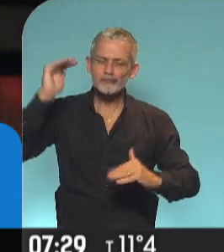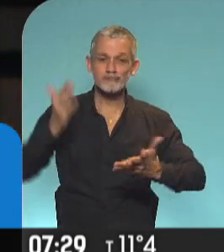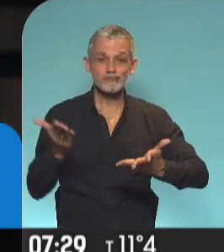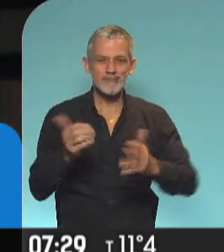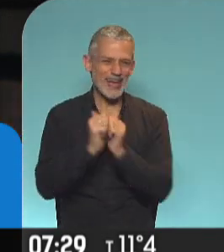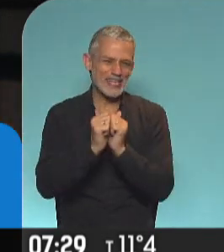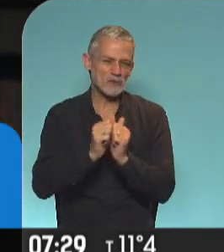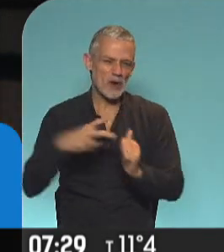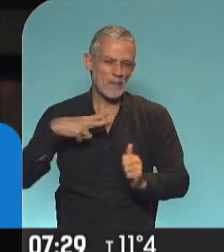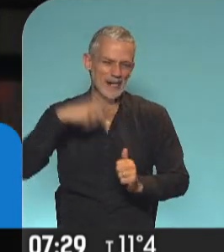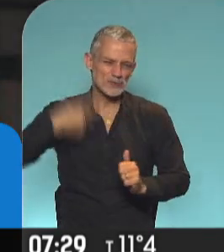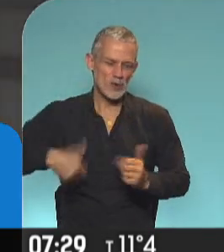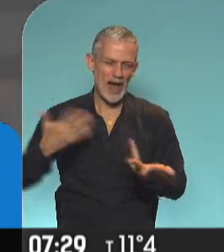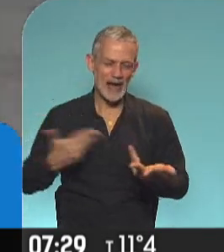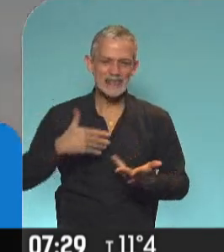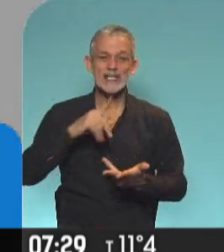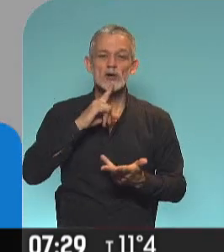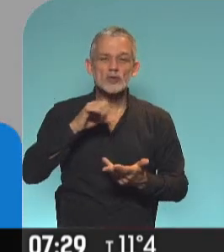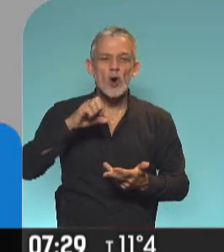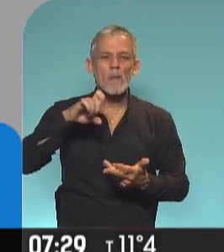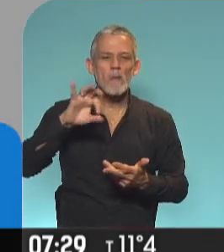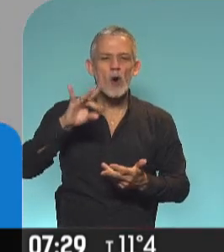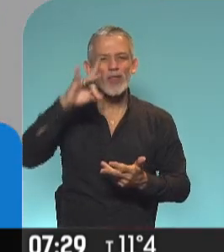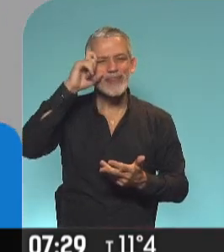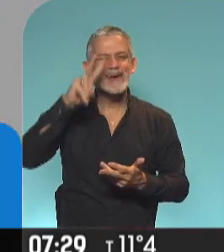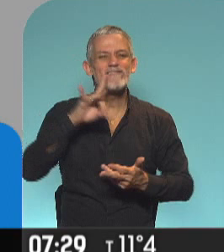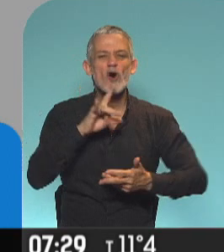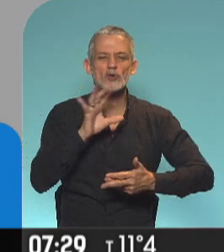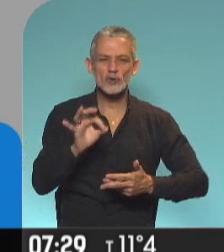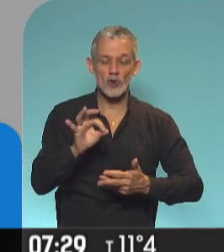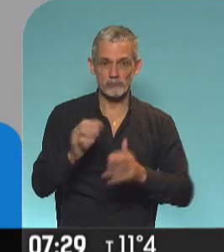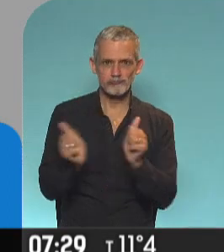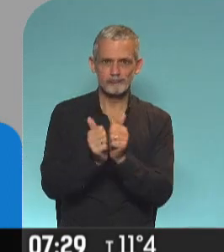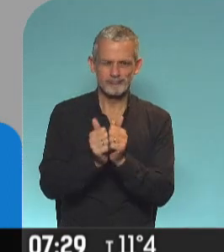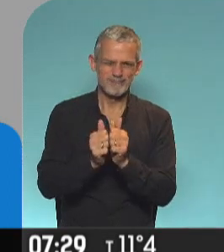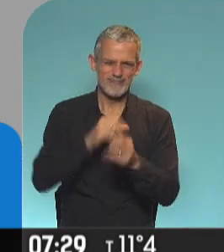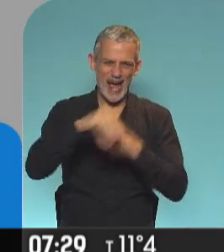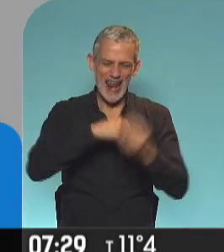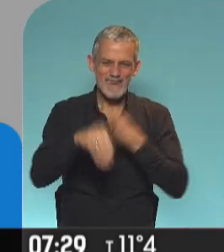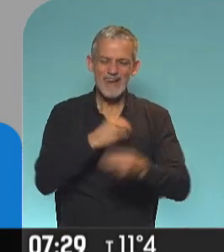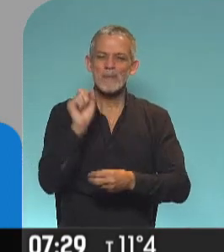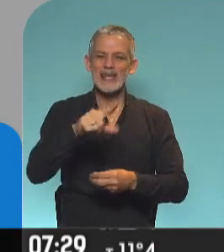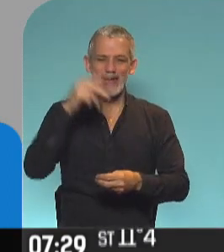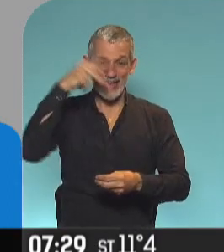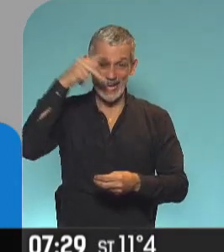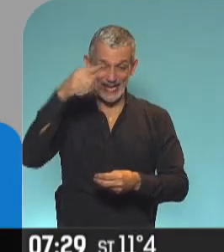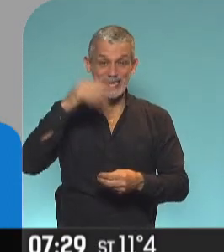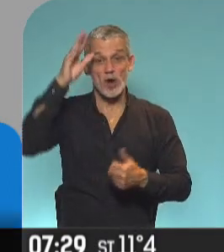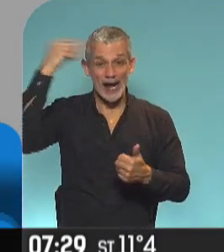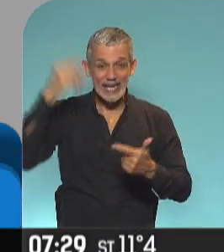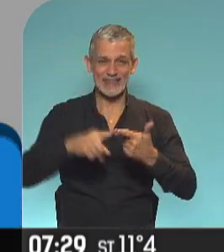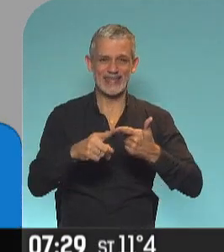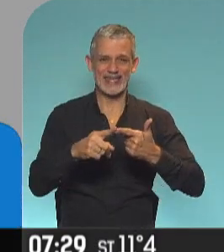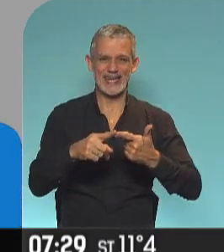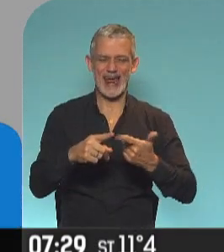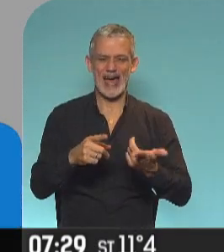La compilación es del Topo Devoto, un dirigente muy cercano a la familia de Néstor Kirchner, de Cristina Fernández de